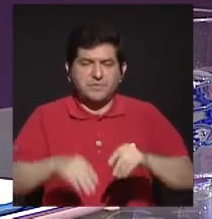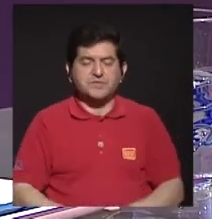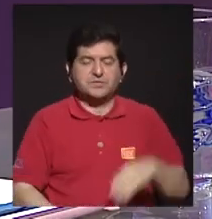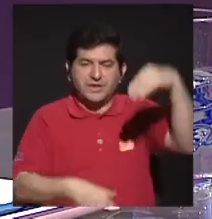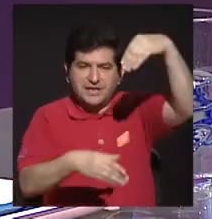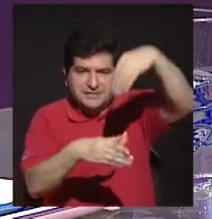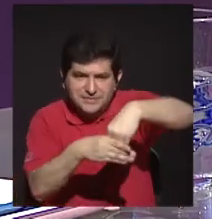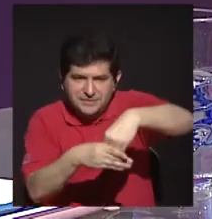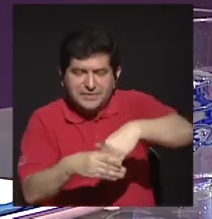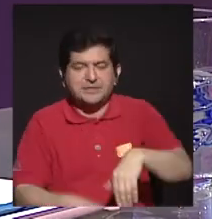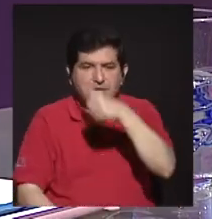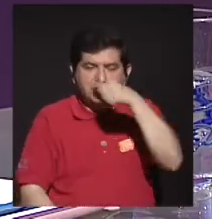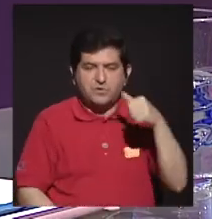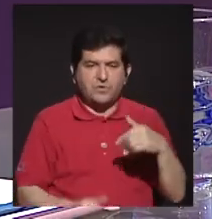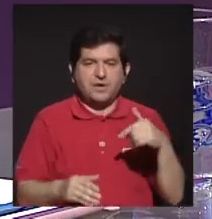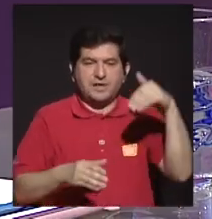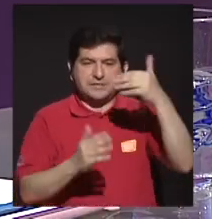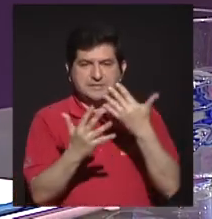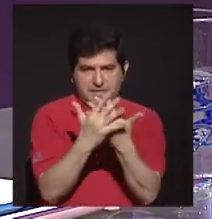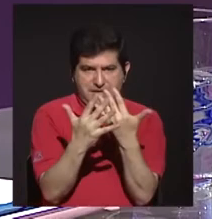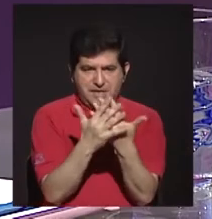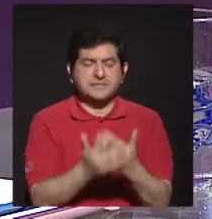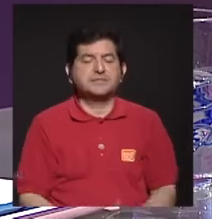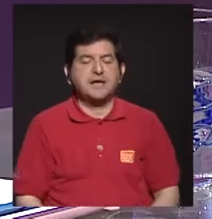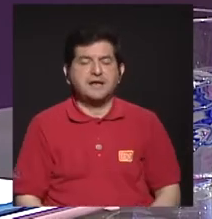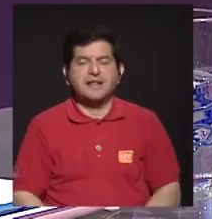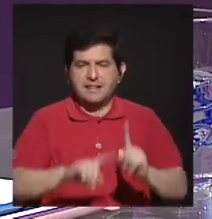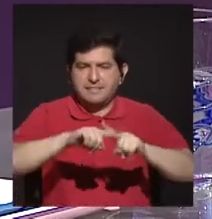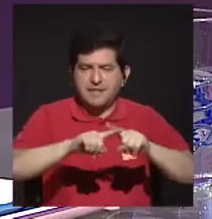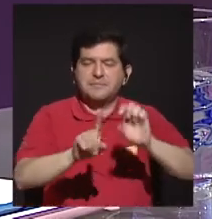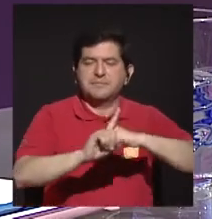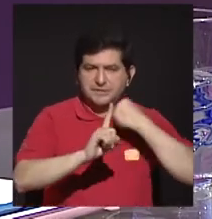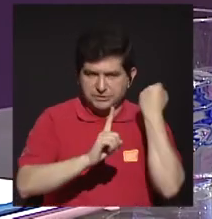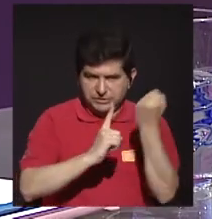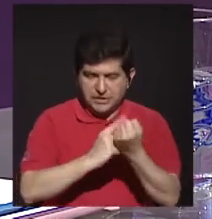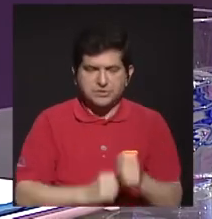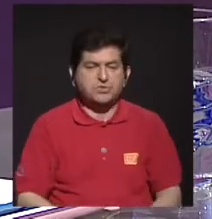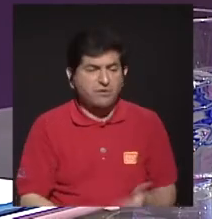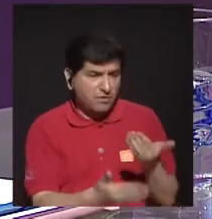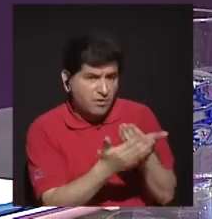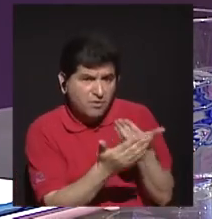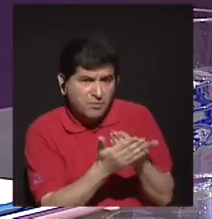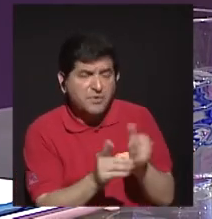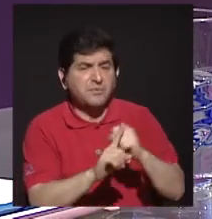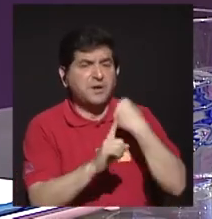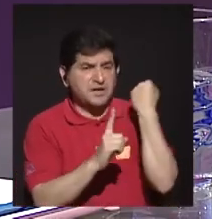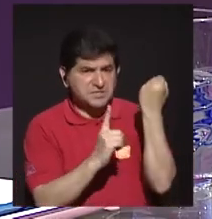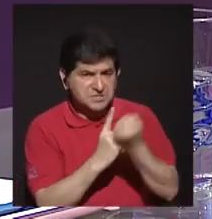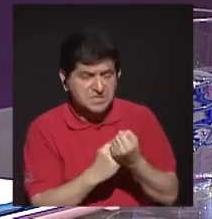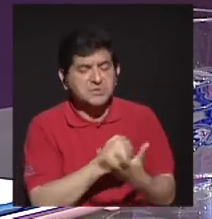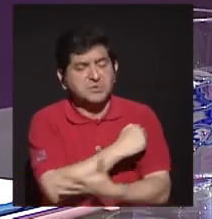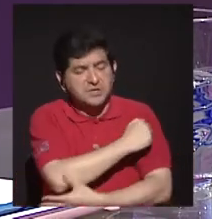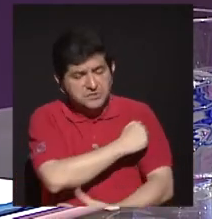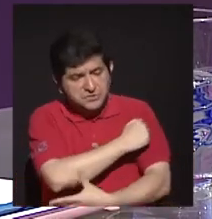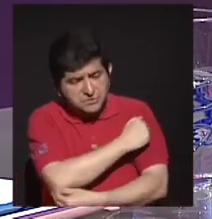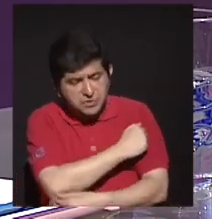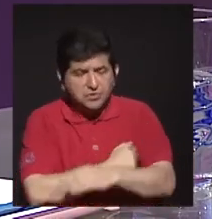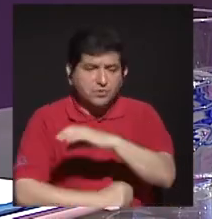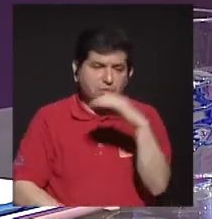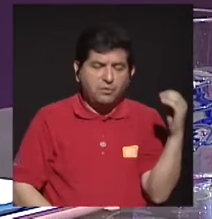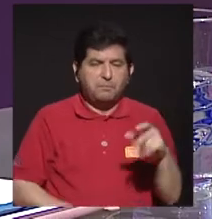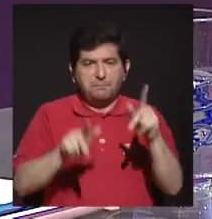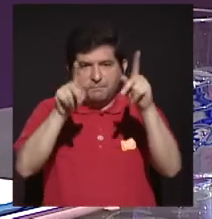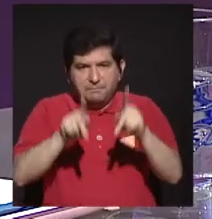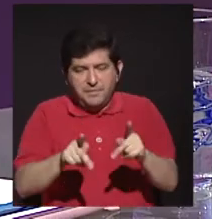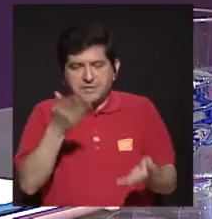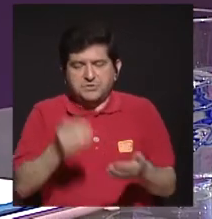la cárcel, si tenían algunas condiciones. Si se verificaba que estaba en una situación de pobreza o si alguna